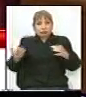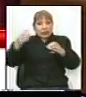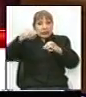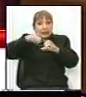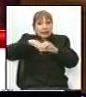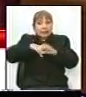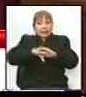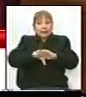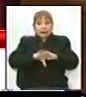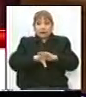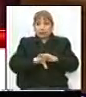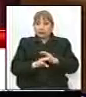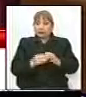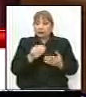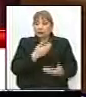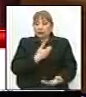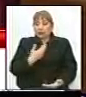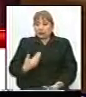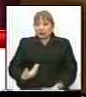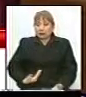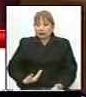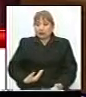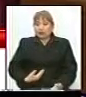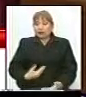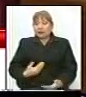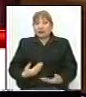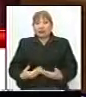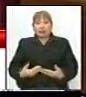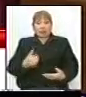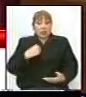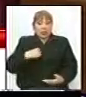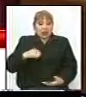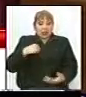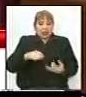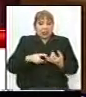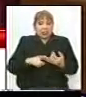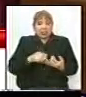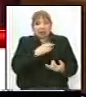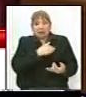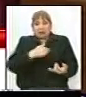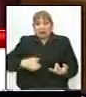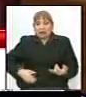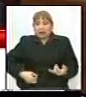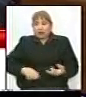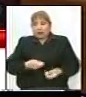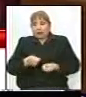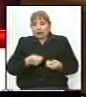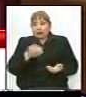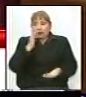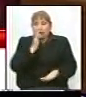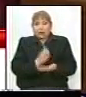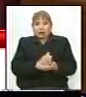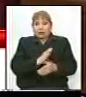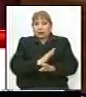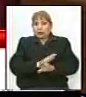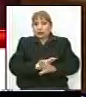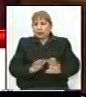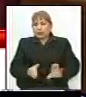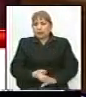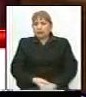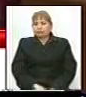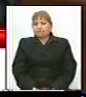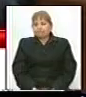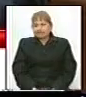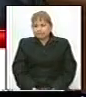ingerir en la decisión del Estado, en decisión de poner alcaldías, en decisión de presidente, esto ya debe de partir. Presidente,